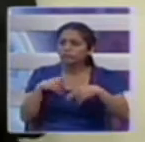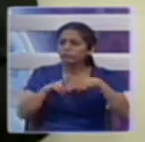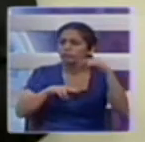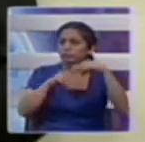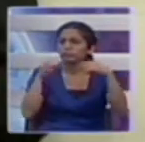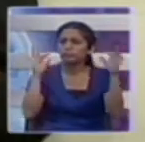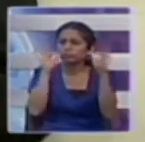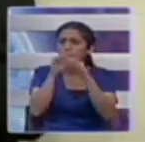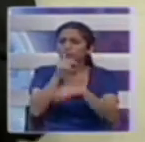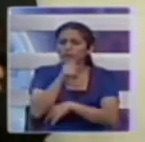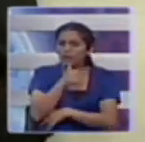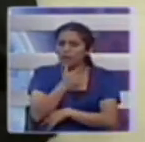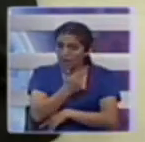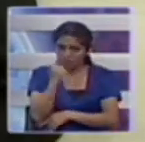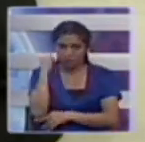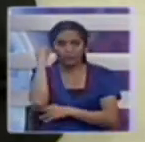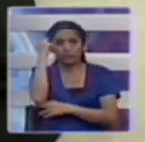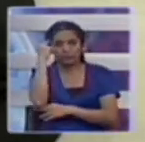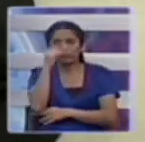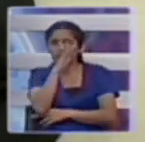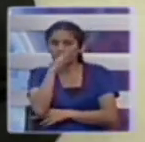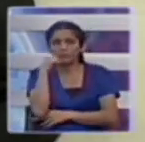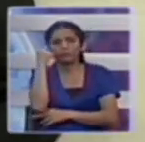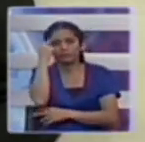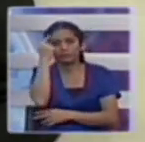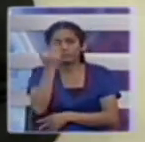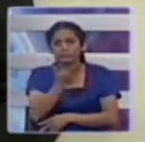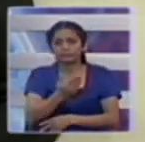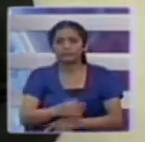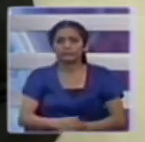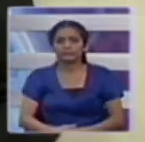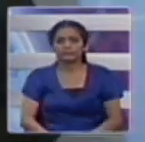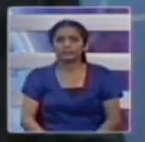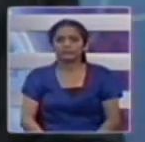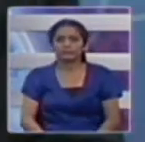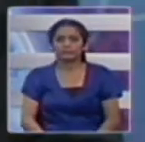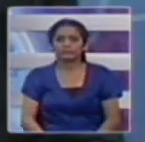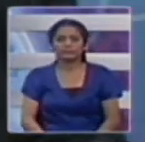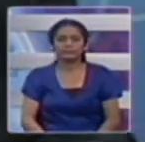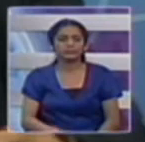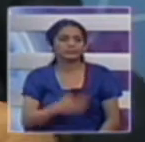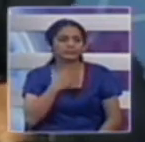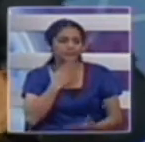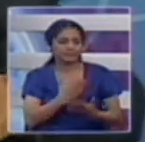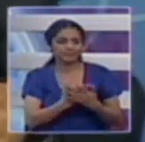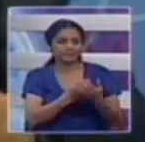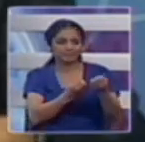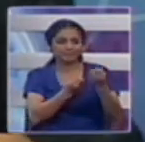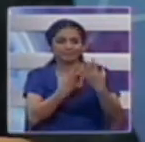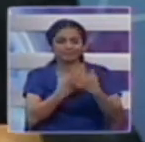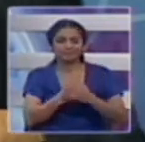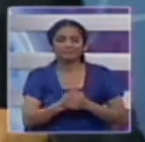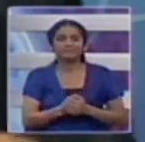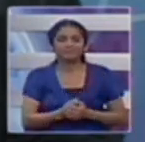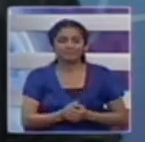Entonces, propuestas serias creo que tiene que ser la tónica de esta campaña. Gracias a la socióloga Doris Solís, secretaria ejecutiva de Alianza